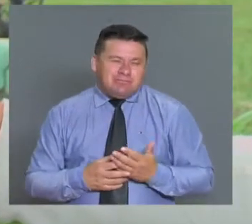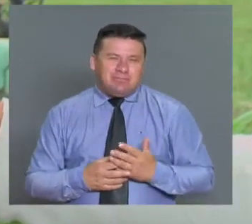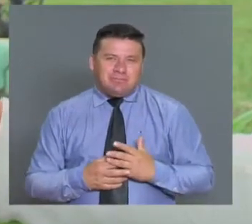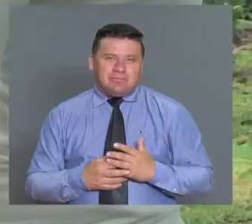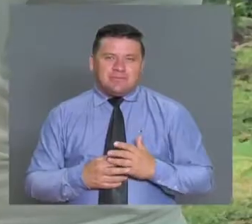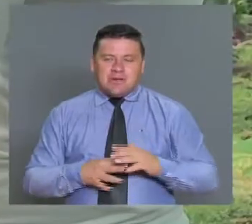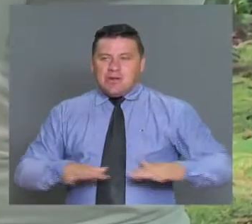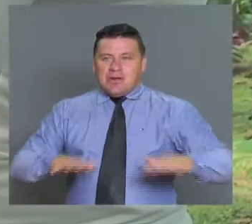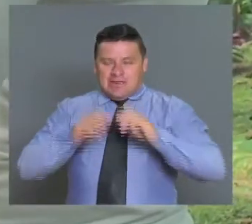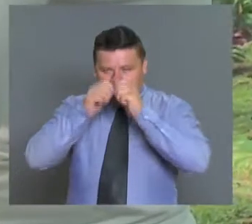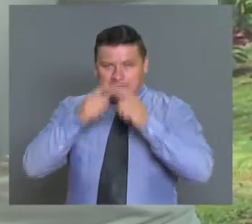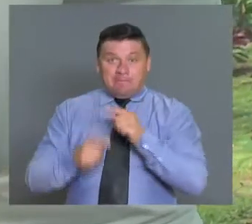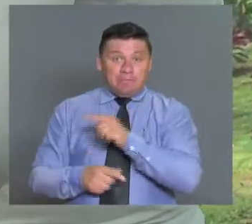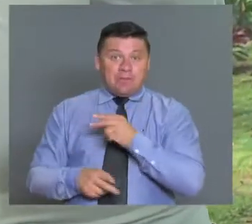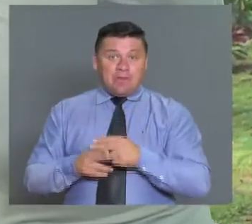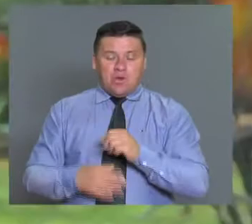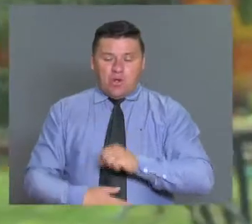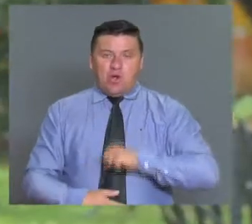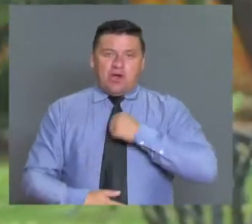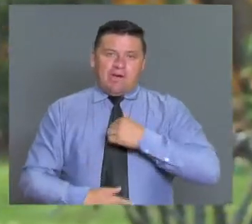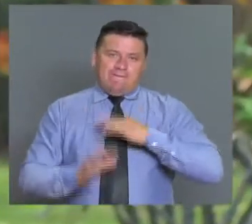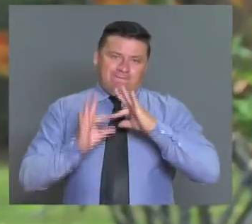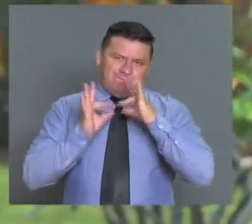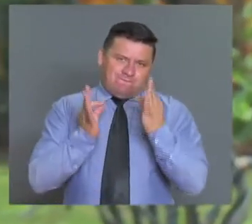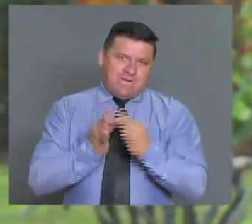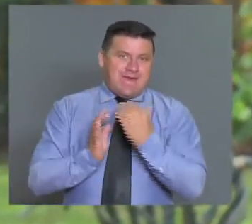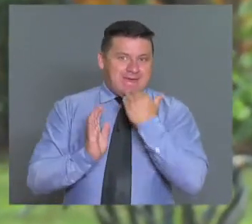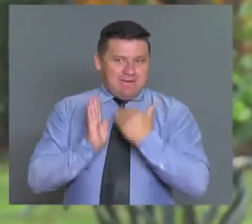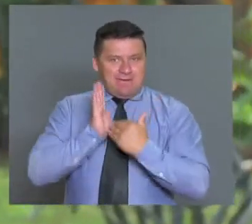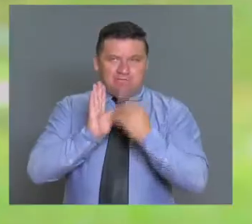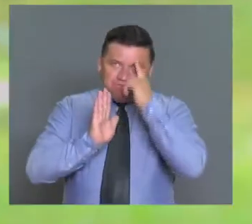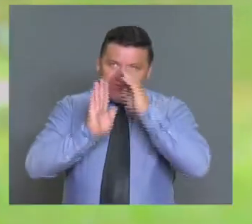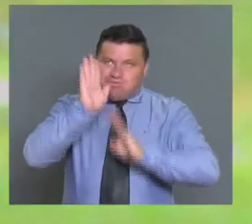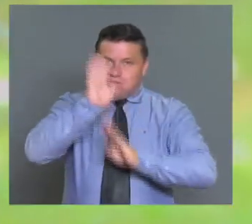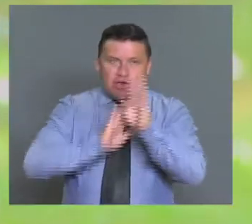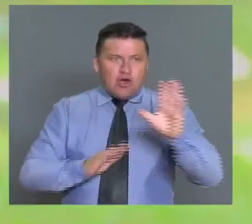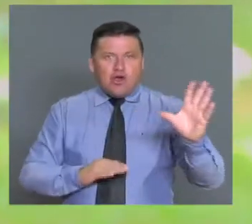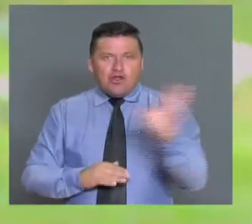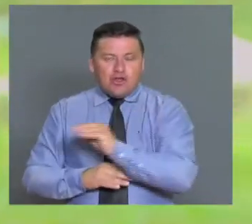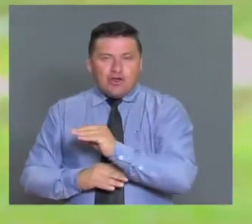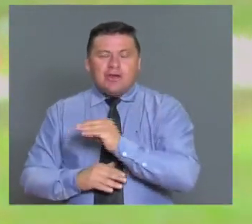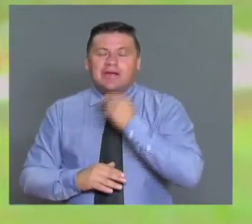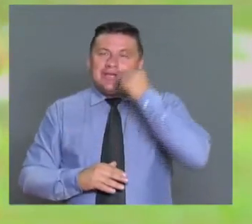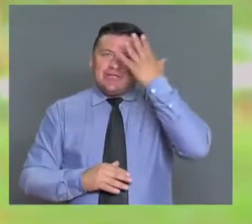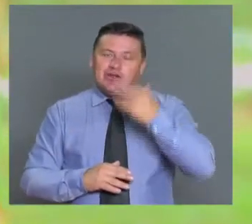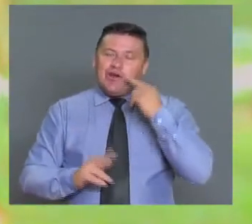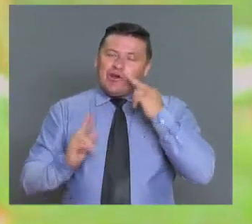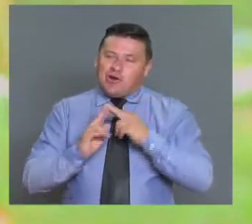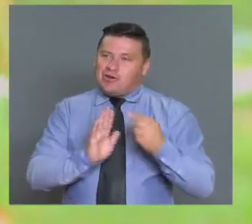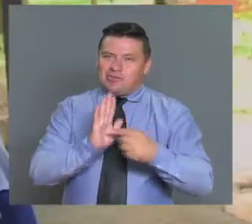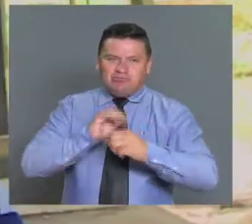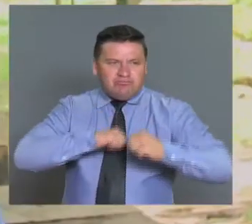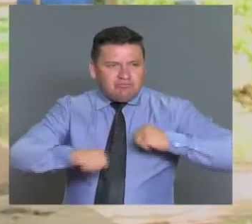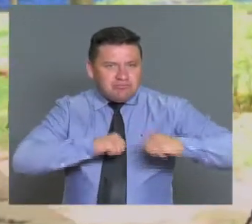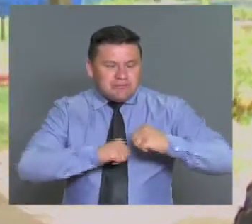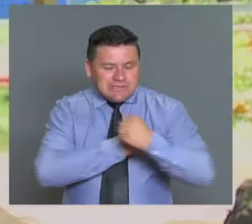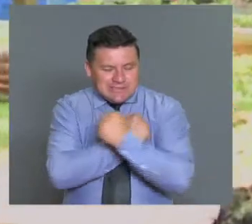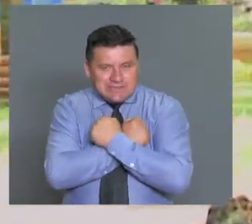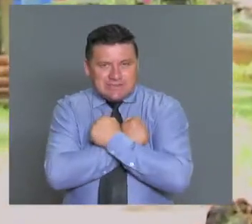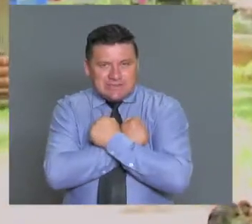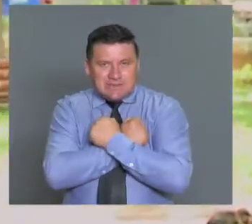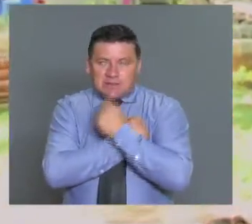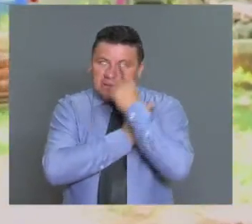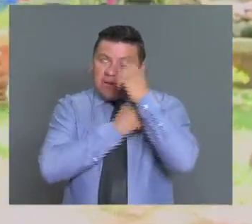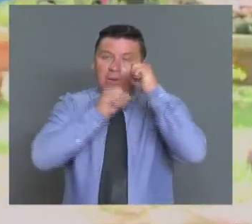en un sector público. Ella es el orgullo de su familia, un ejemplo de superación para todos los que conocen su historia, porque con empeño y amor,